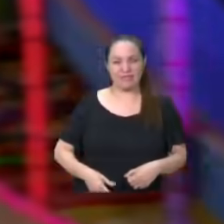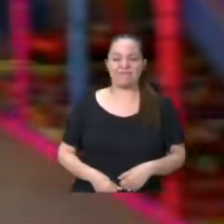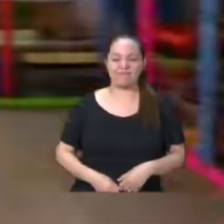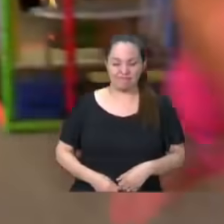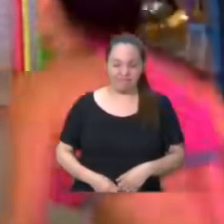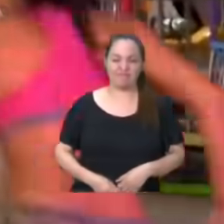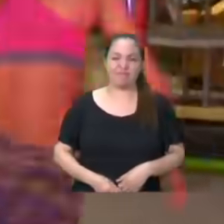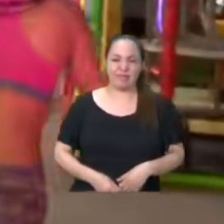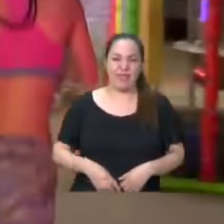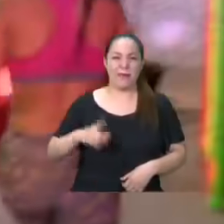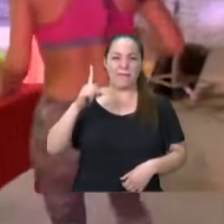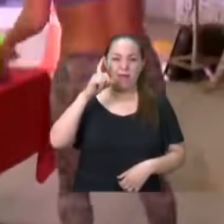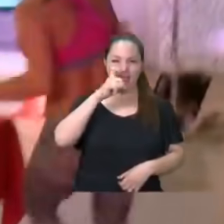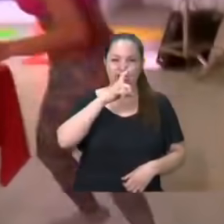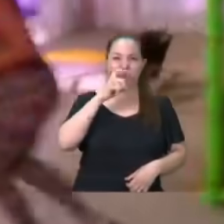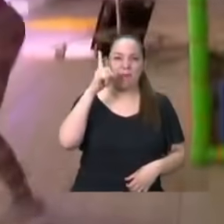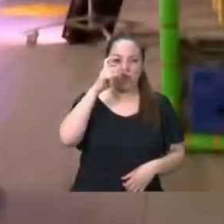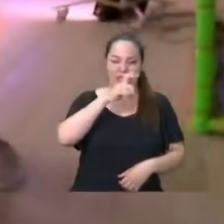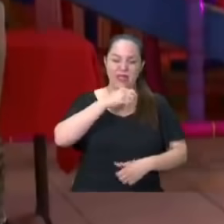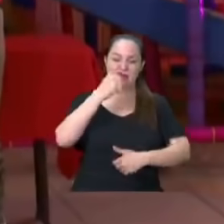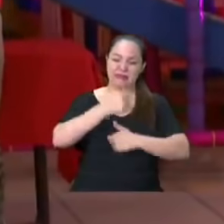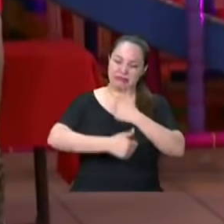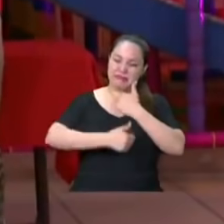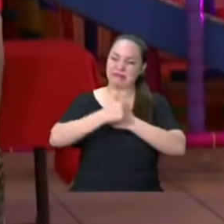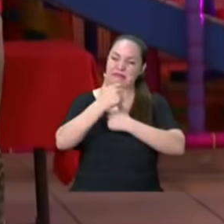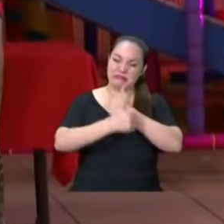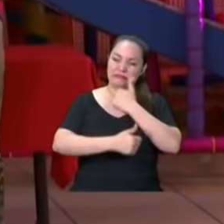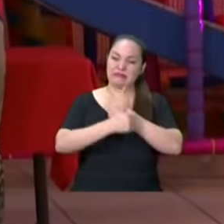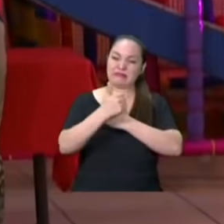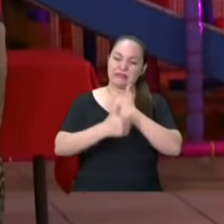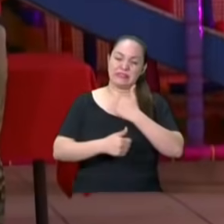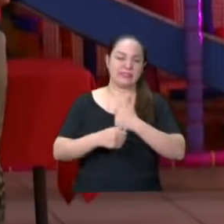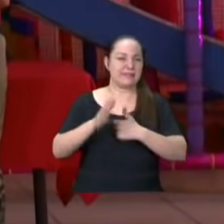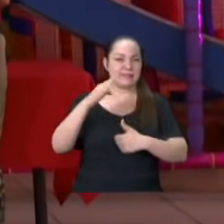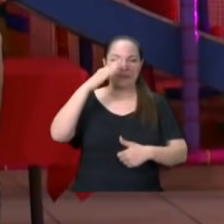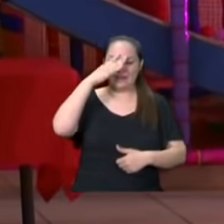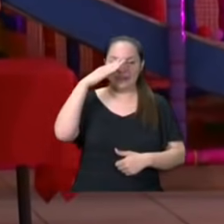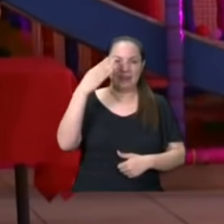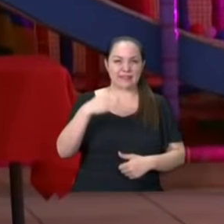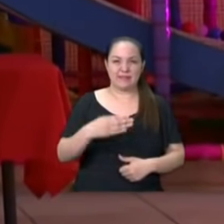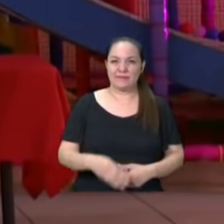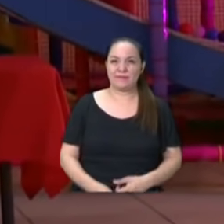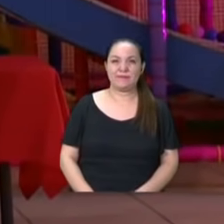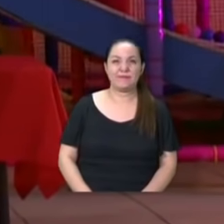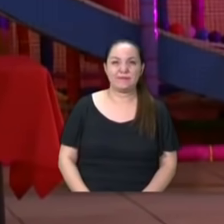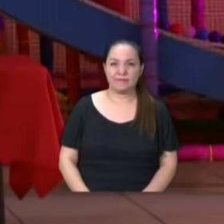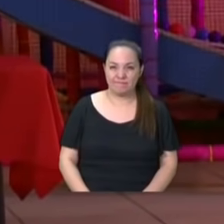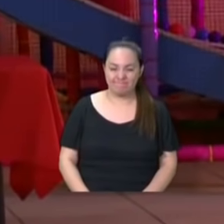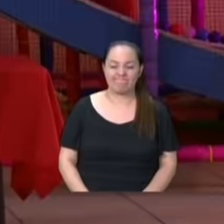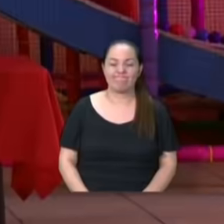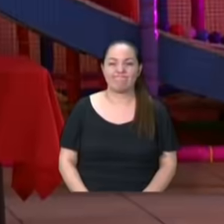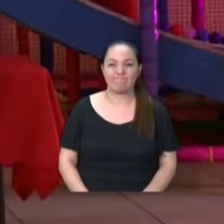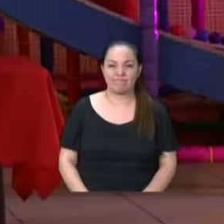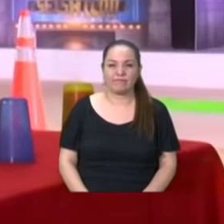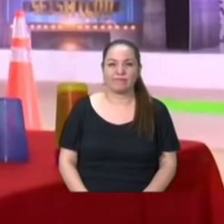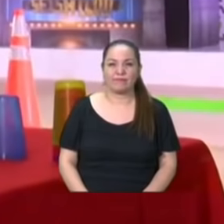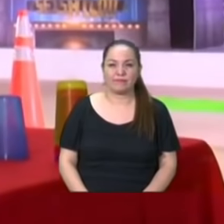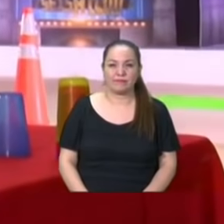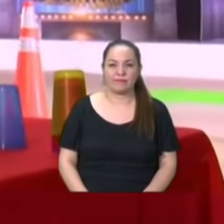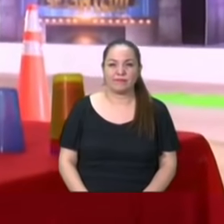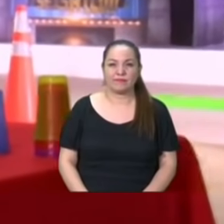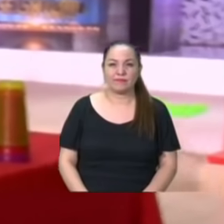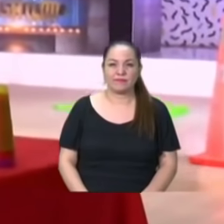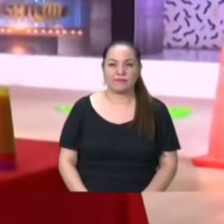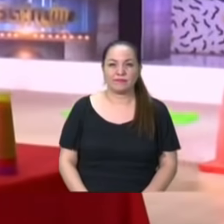como batalla y batalla. ¡Ay, no! ¡Qué tragedias! ¡Qué tragedias!